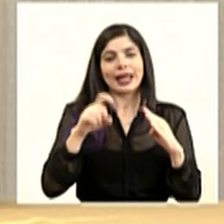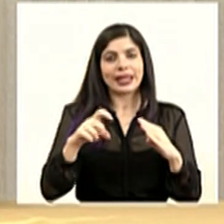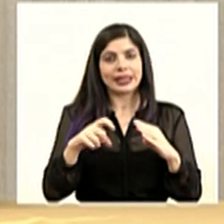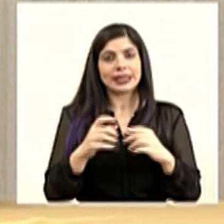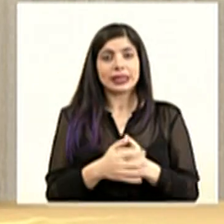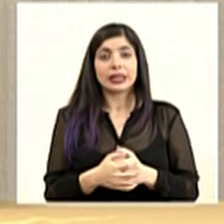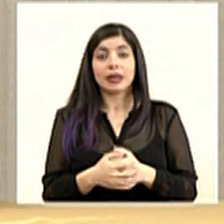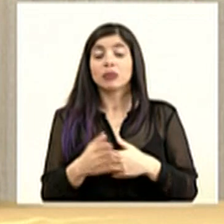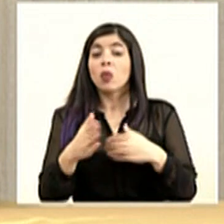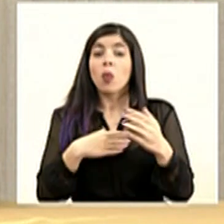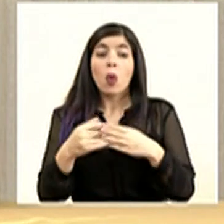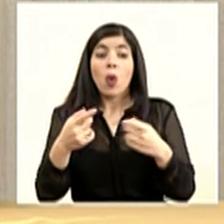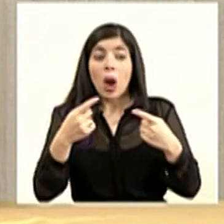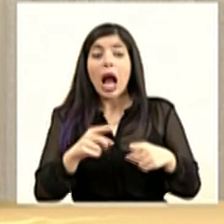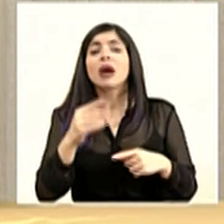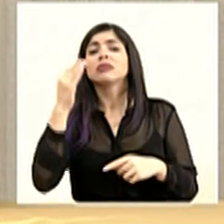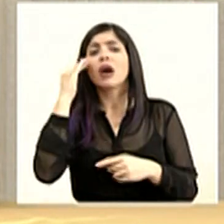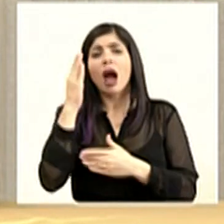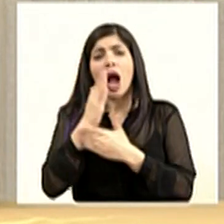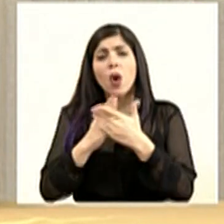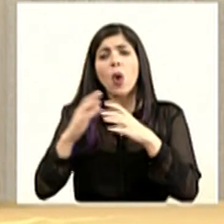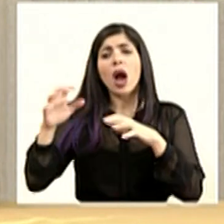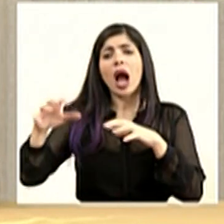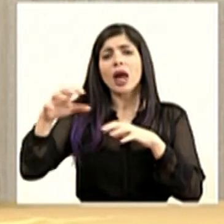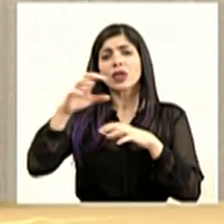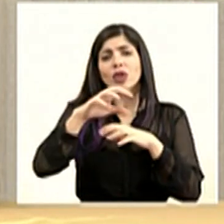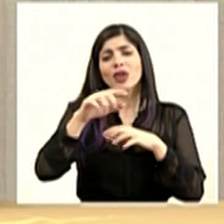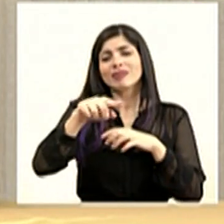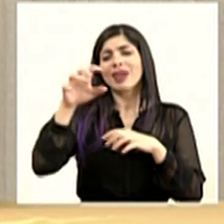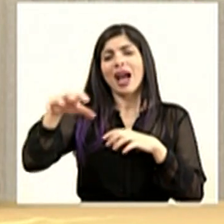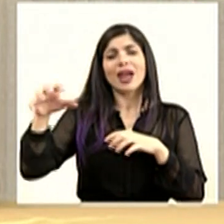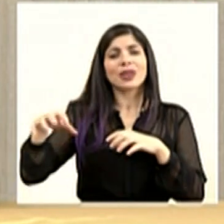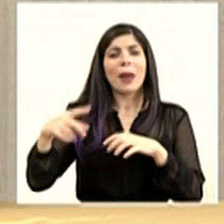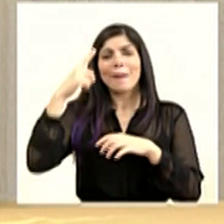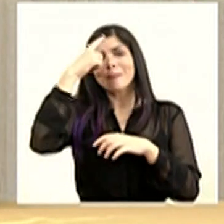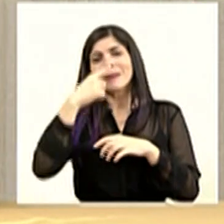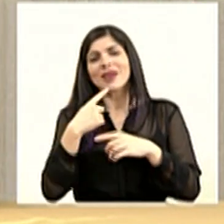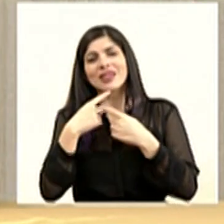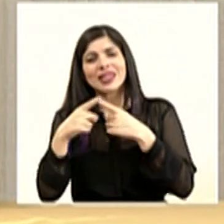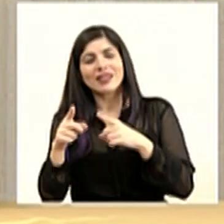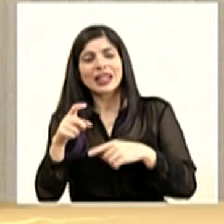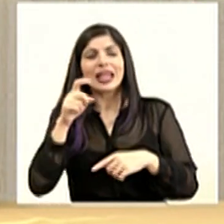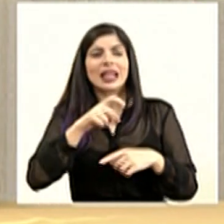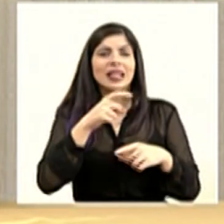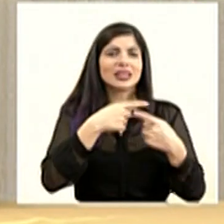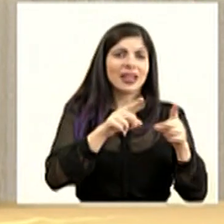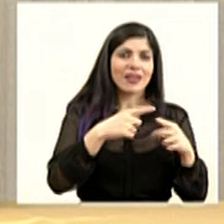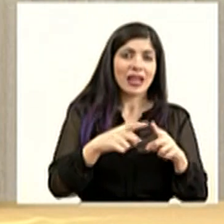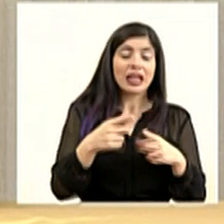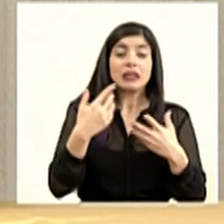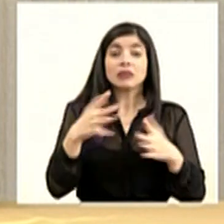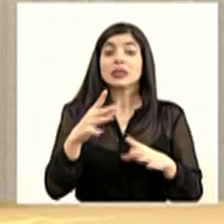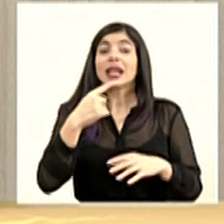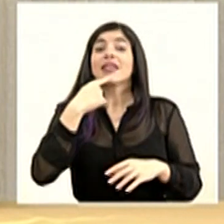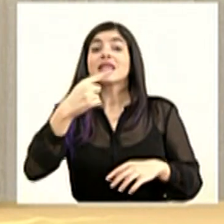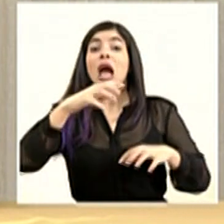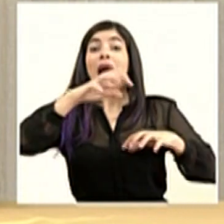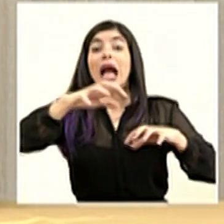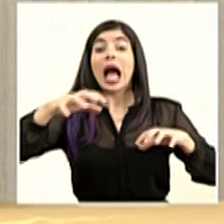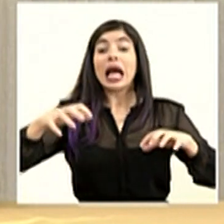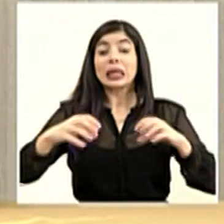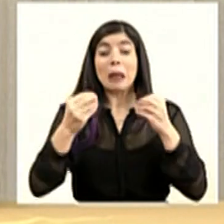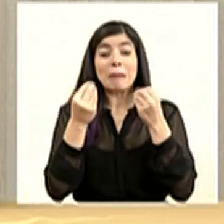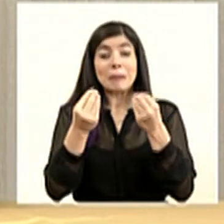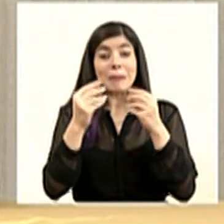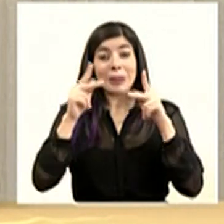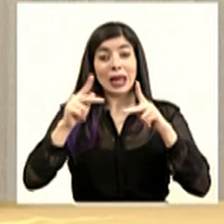En todo caso, sabemos que hay cantones con diferentes perfiles, con diferentes necesidades. Ya hemos dicho incluso que los cantones que tienen más densidad